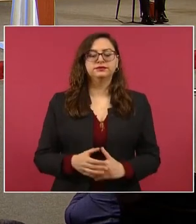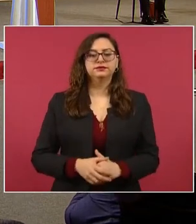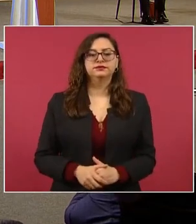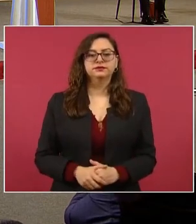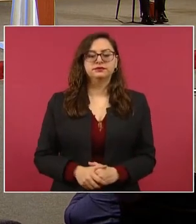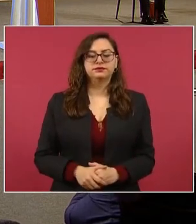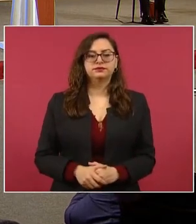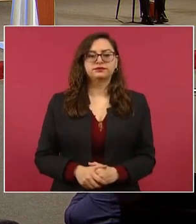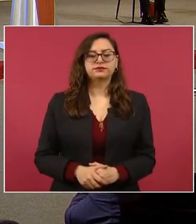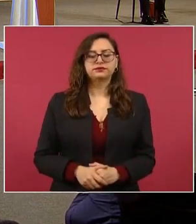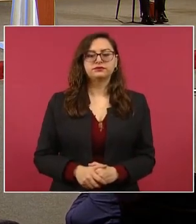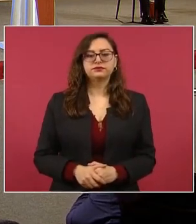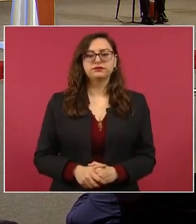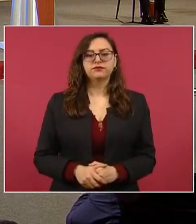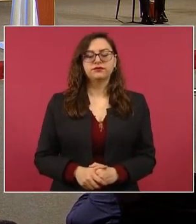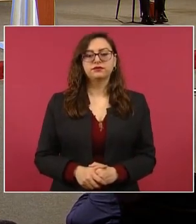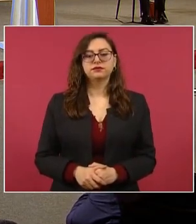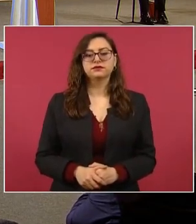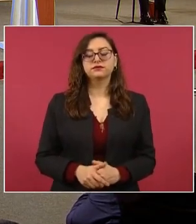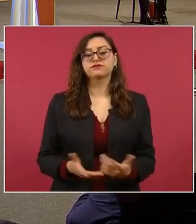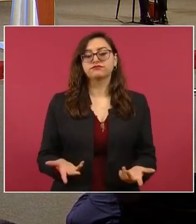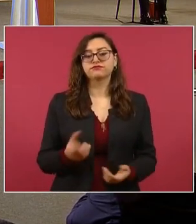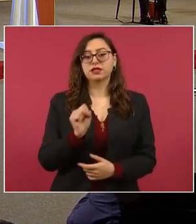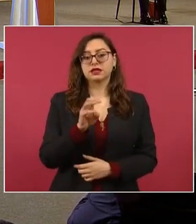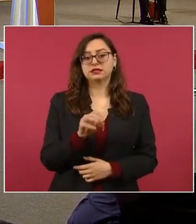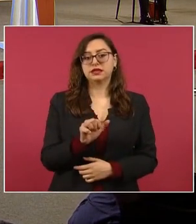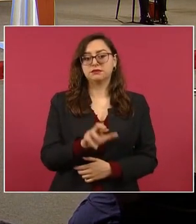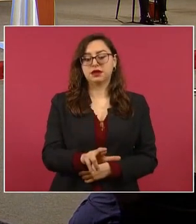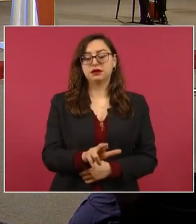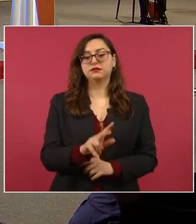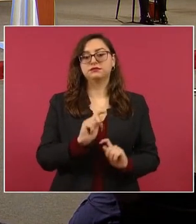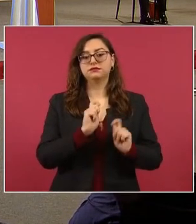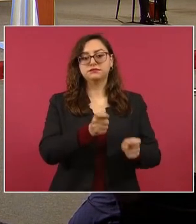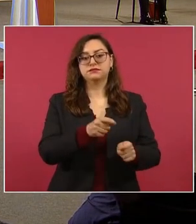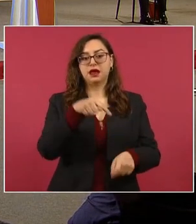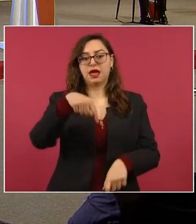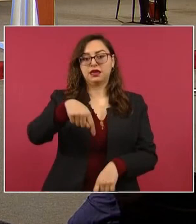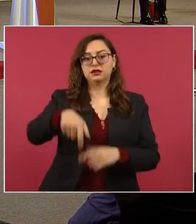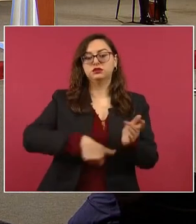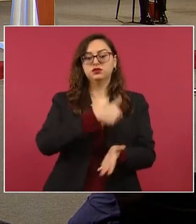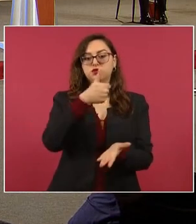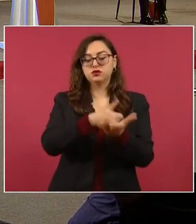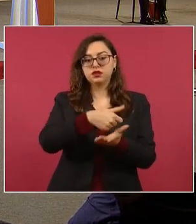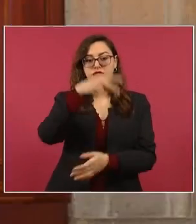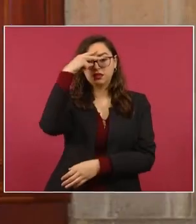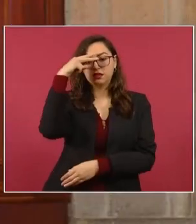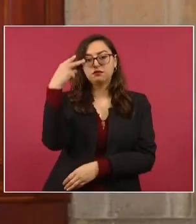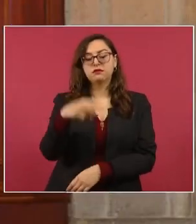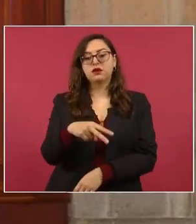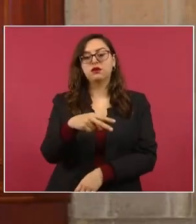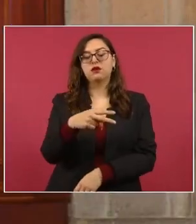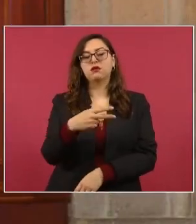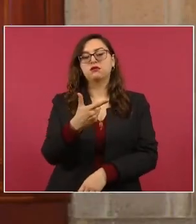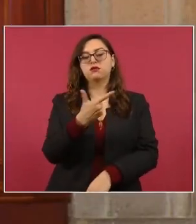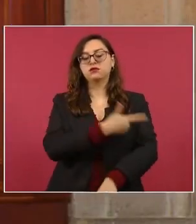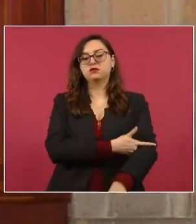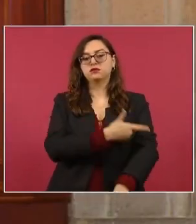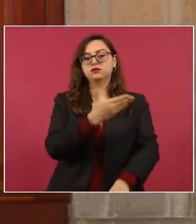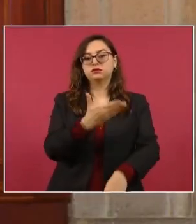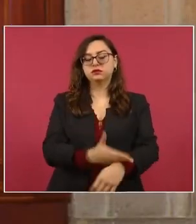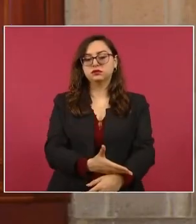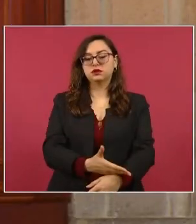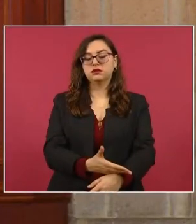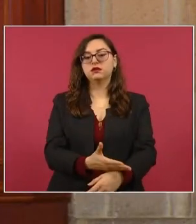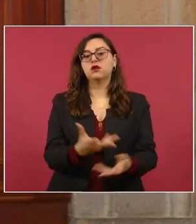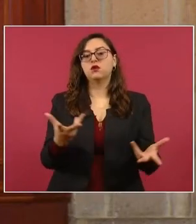Uno de los operativos encabezados por la Secretaría de Marina tuvo lugar aquí en la Alcaldía Gustavo A. Madero. Ahí junto con la Fiscalía General